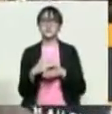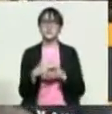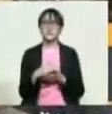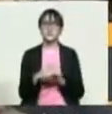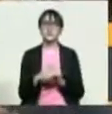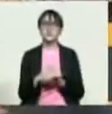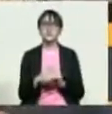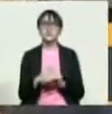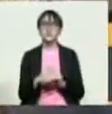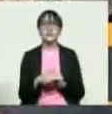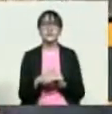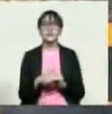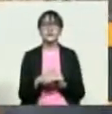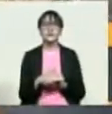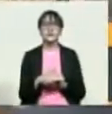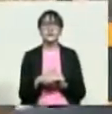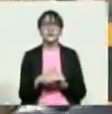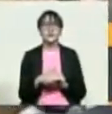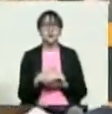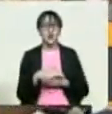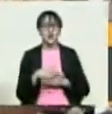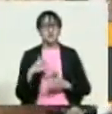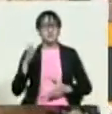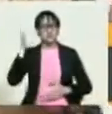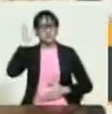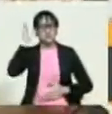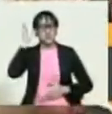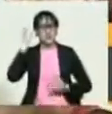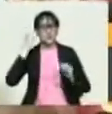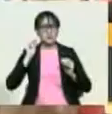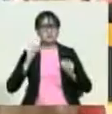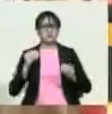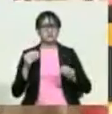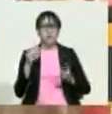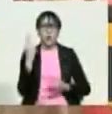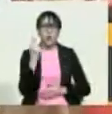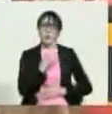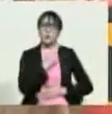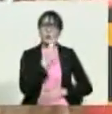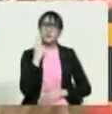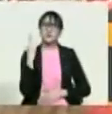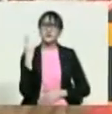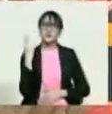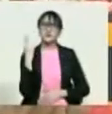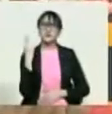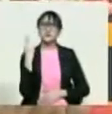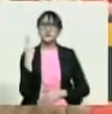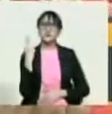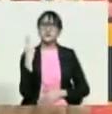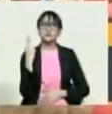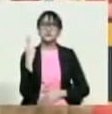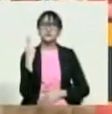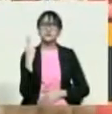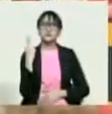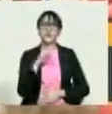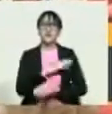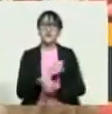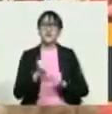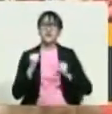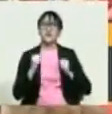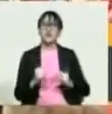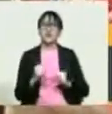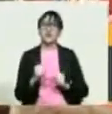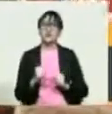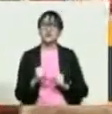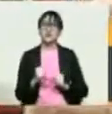tendré tele me talento mi compromiso mis fuerzas